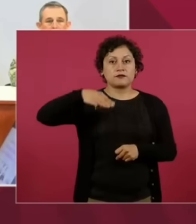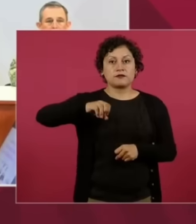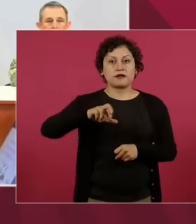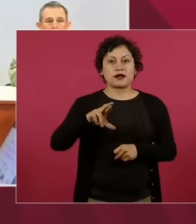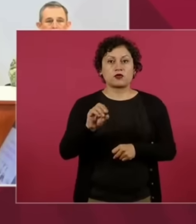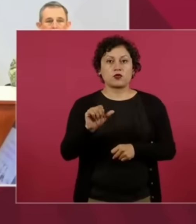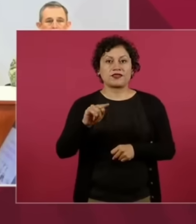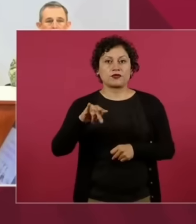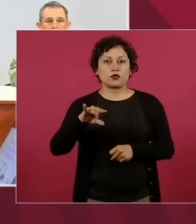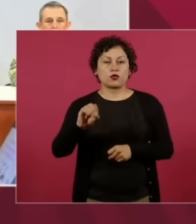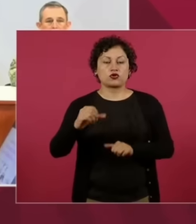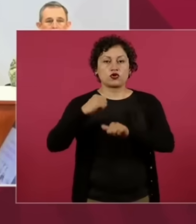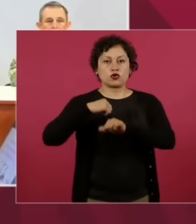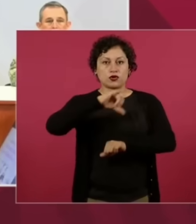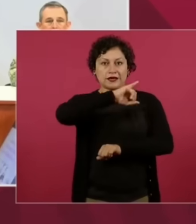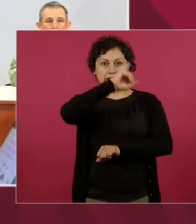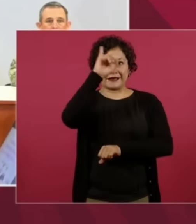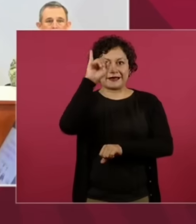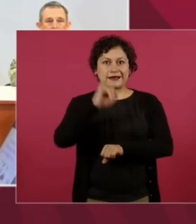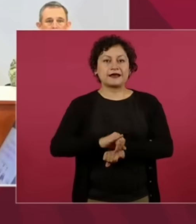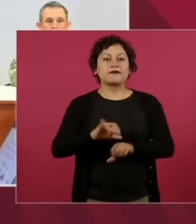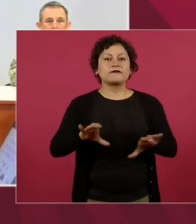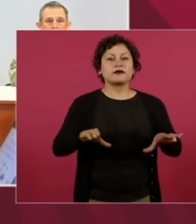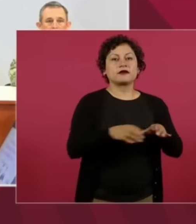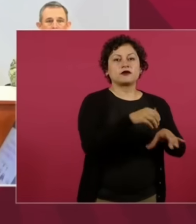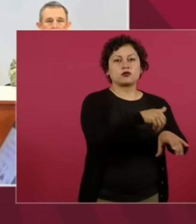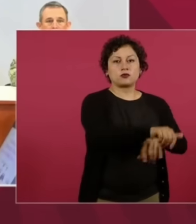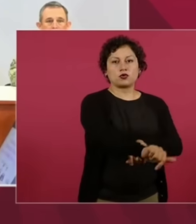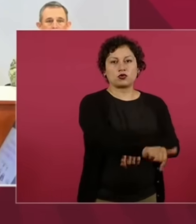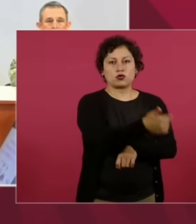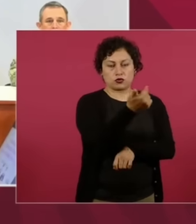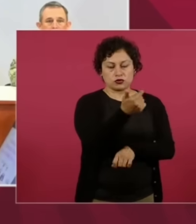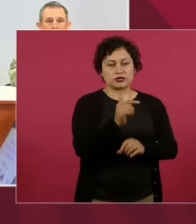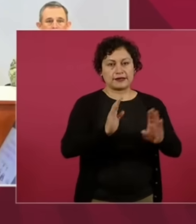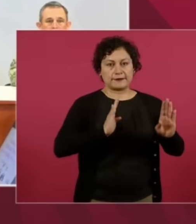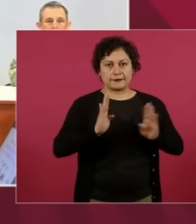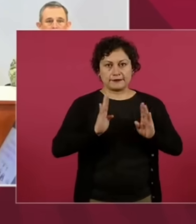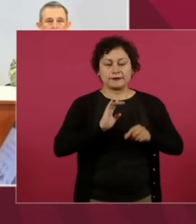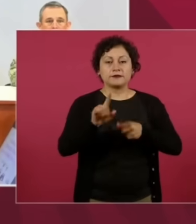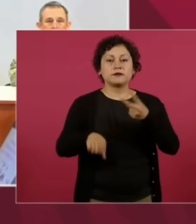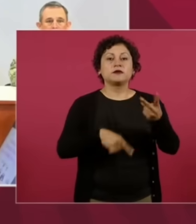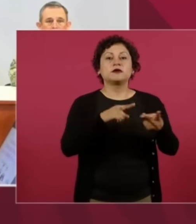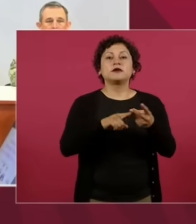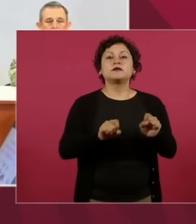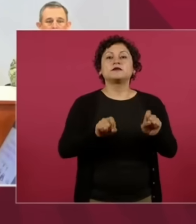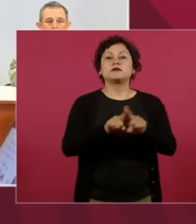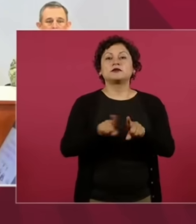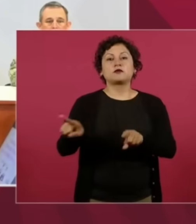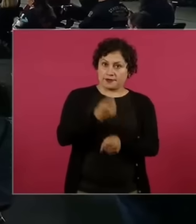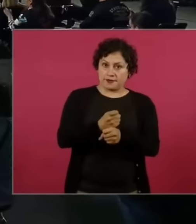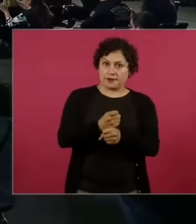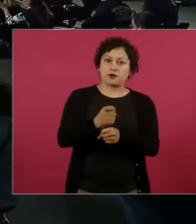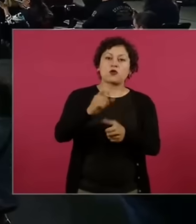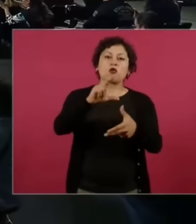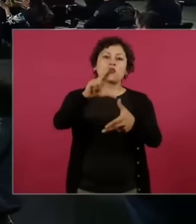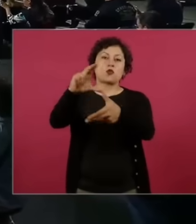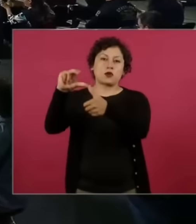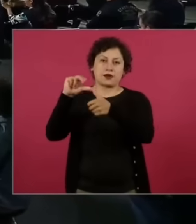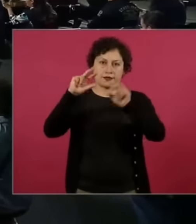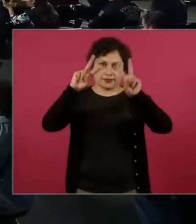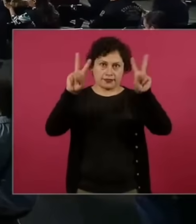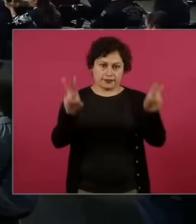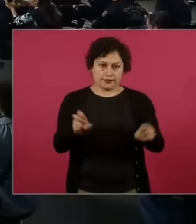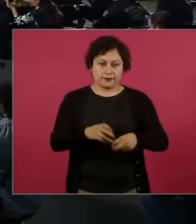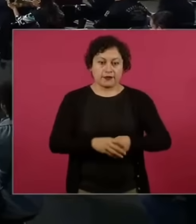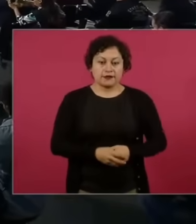El huracán John dejó un saldo de 2 personas que perdieron la vida tras un deslave en su vivienda en el municipio de Tlacochistlahuaca, Guerrero, informaron